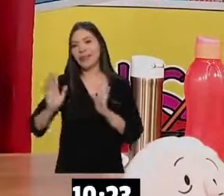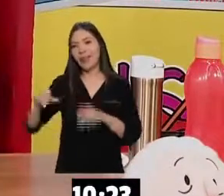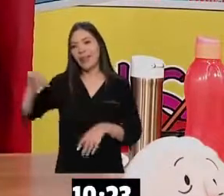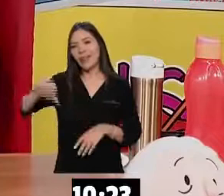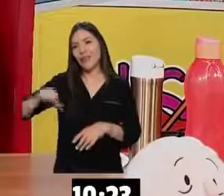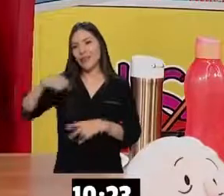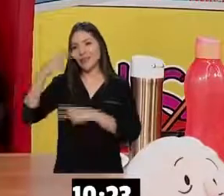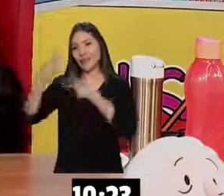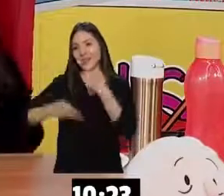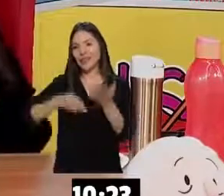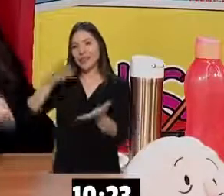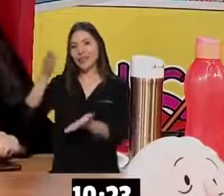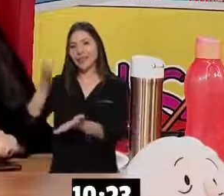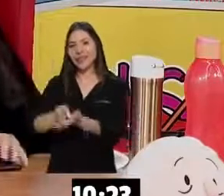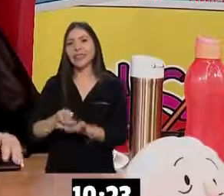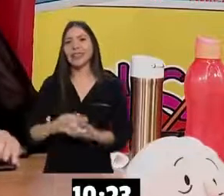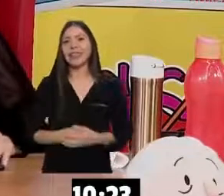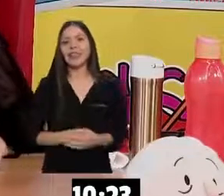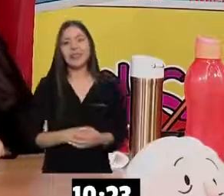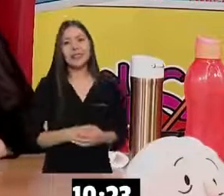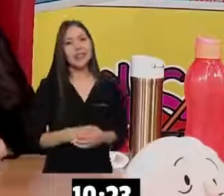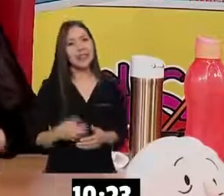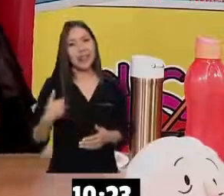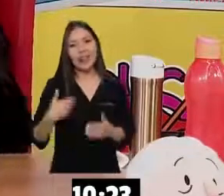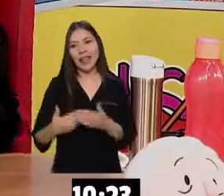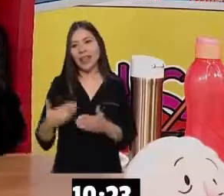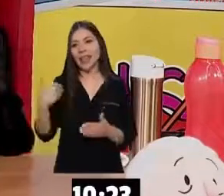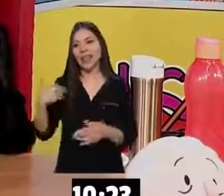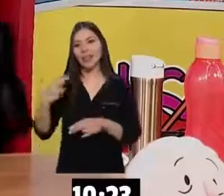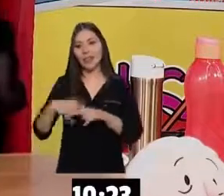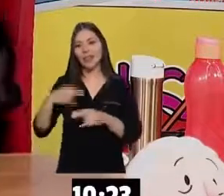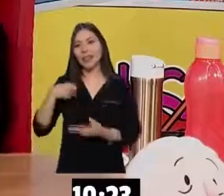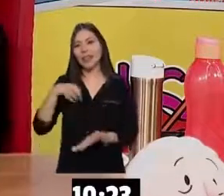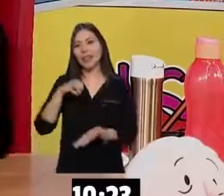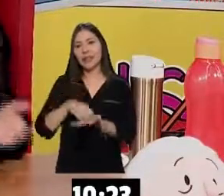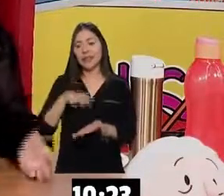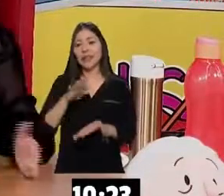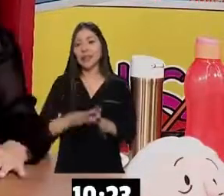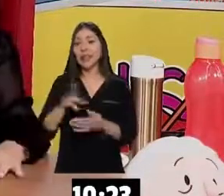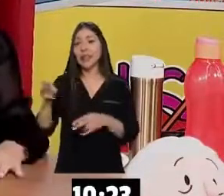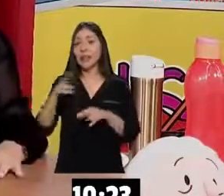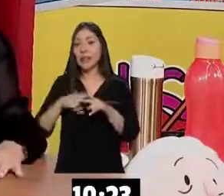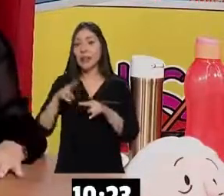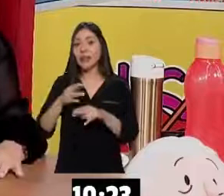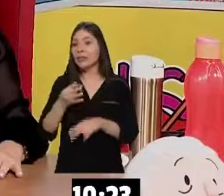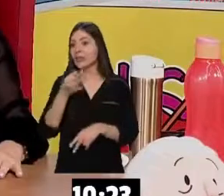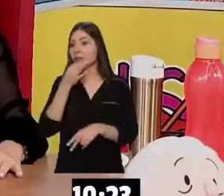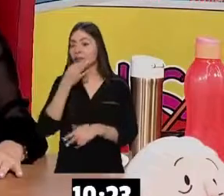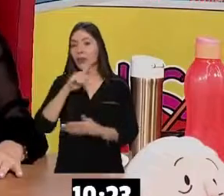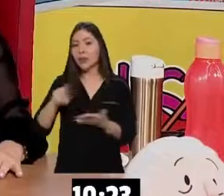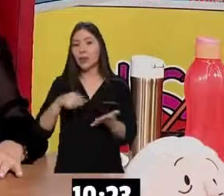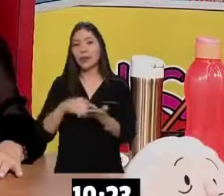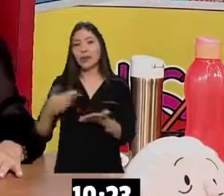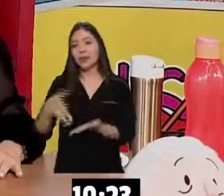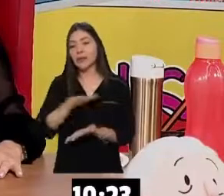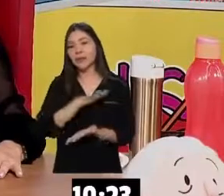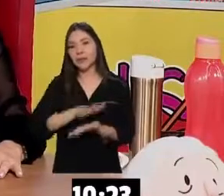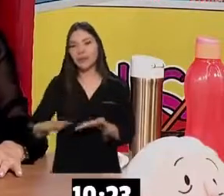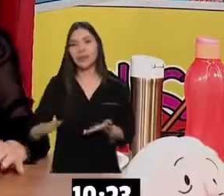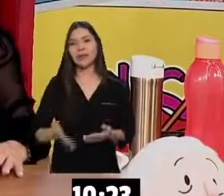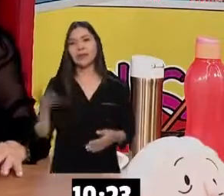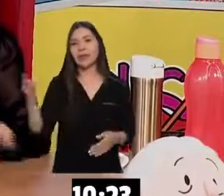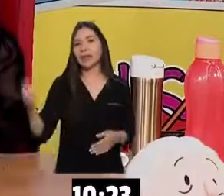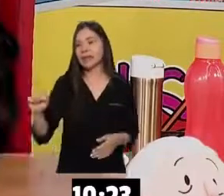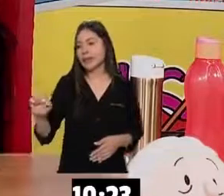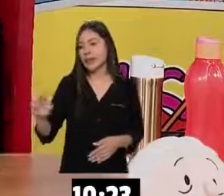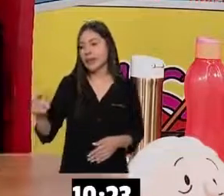hoy. Ya tiene boletos para ir. Sí, no, dije no. Es que, ¿qué creen? Se acaban los lugares. Pues es Sergio Arau, señora. Es Sergio Arau.